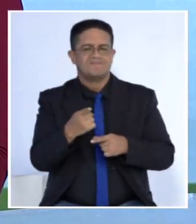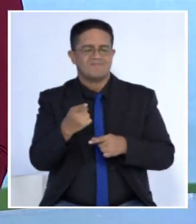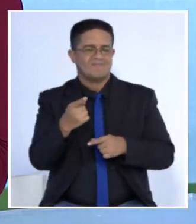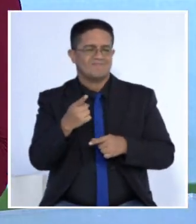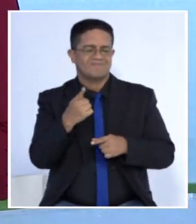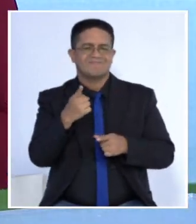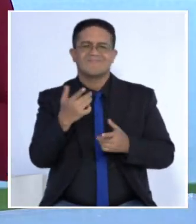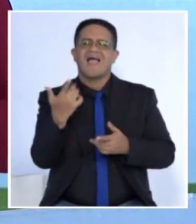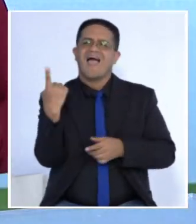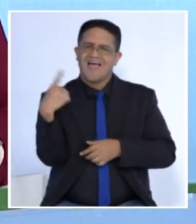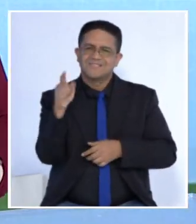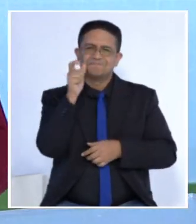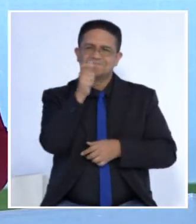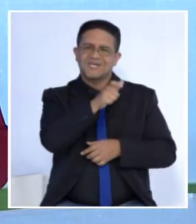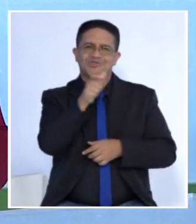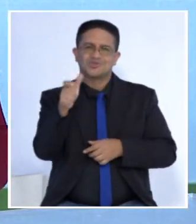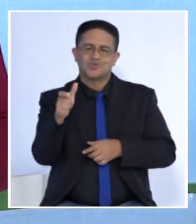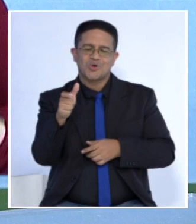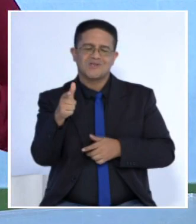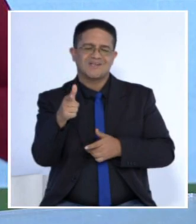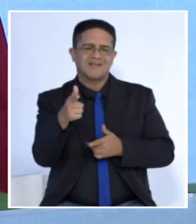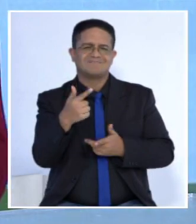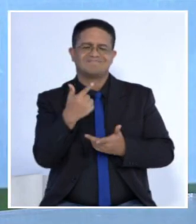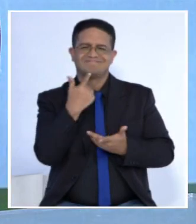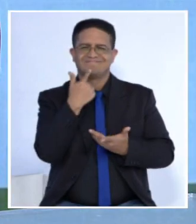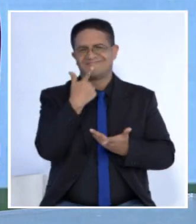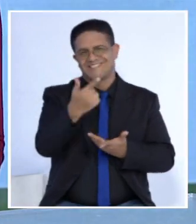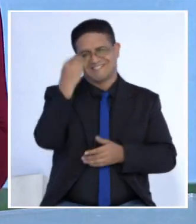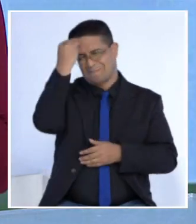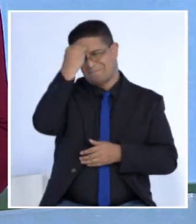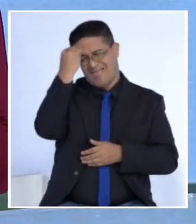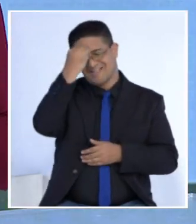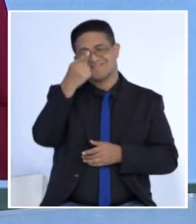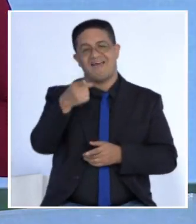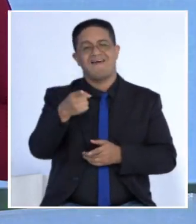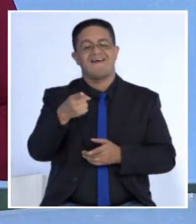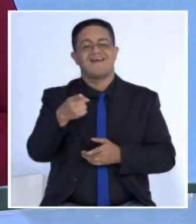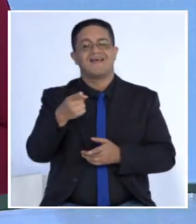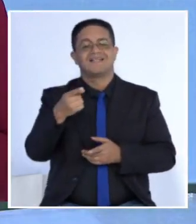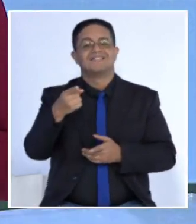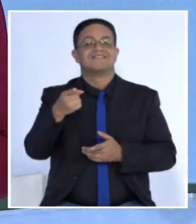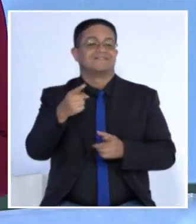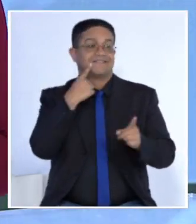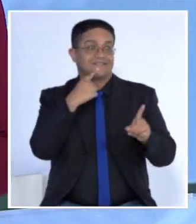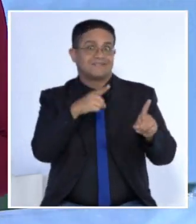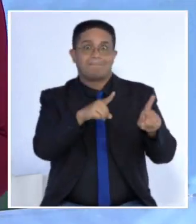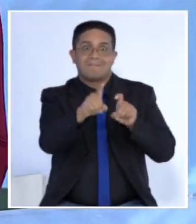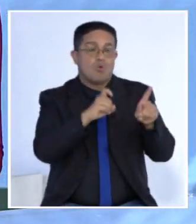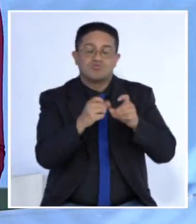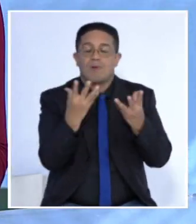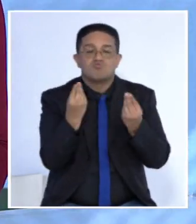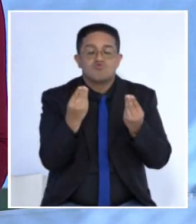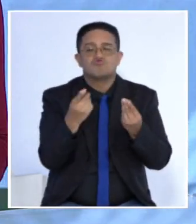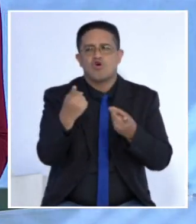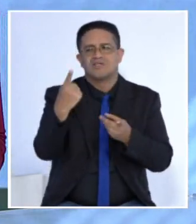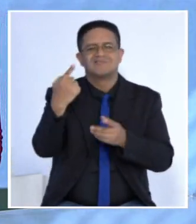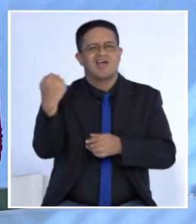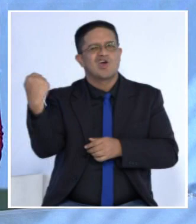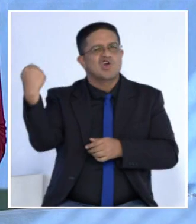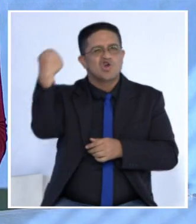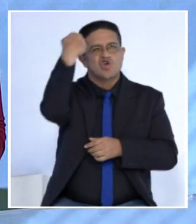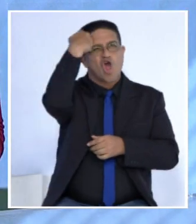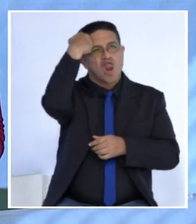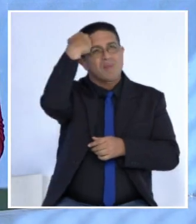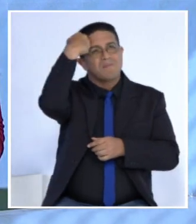los mitos o realidades que existen dentro de ellos está en una de las preguntas más frecuentes. ¿Un golpe en la